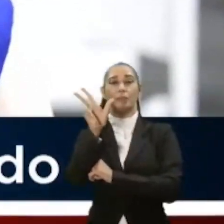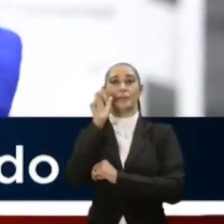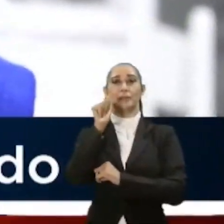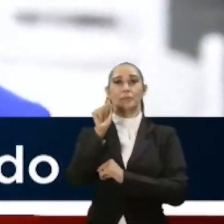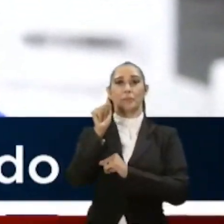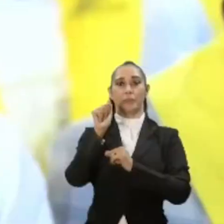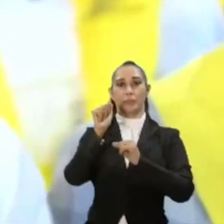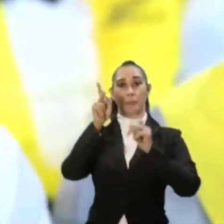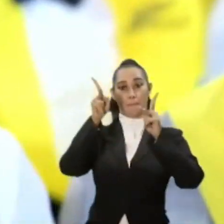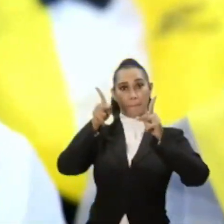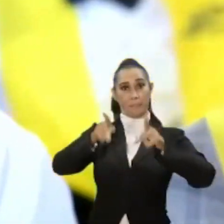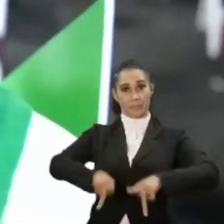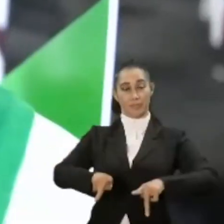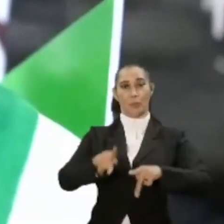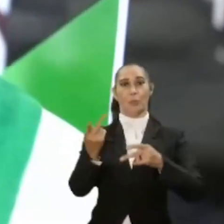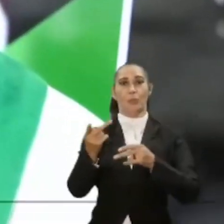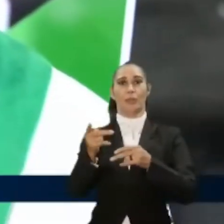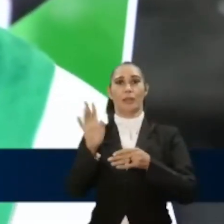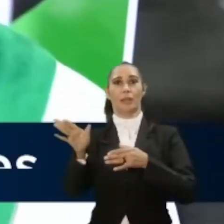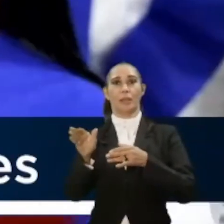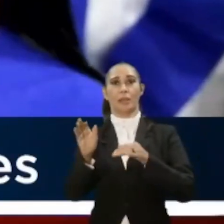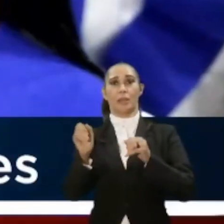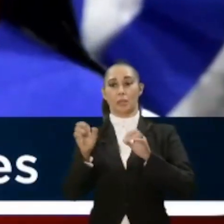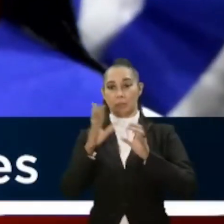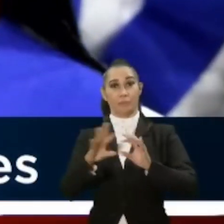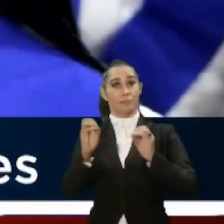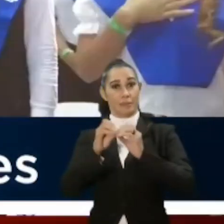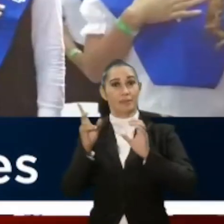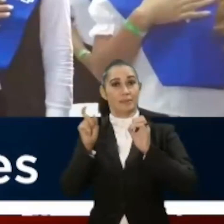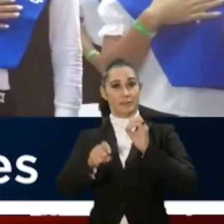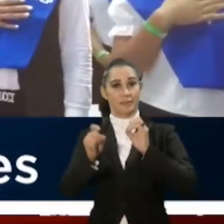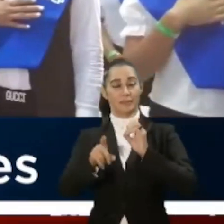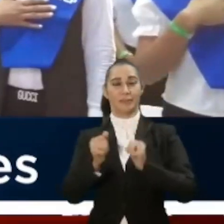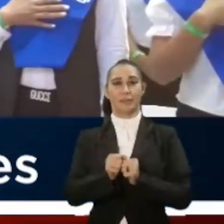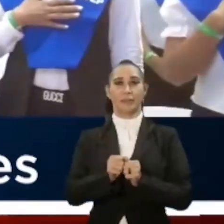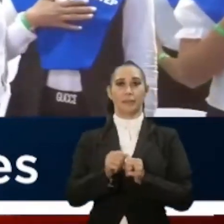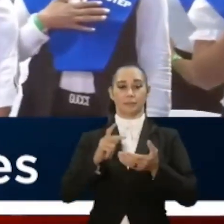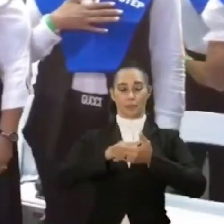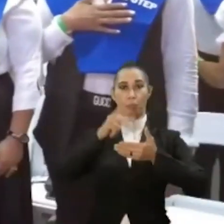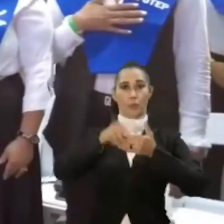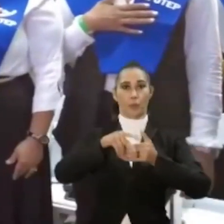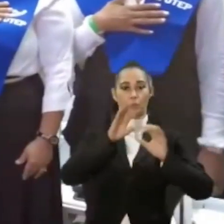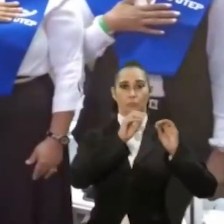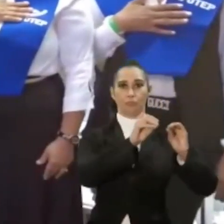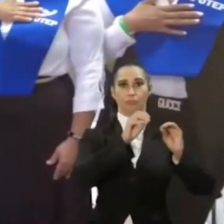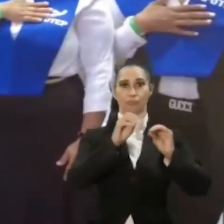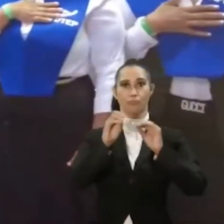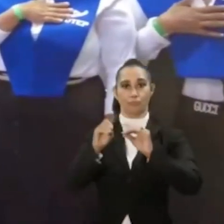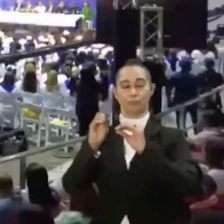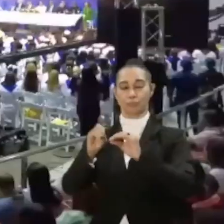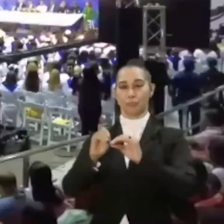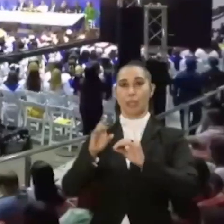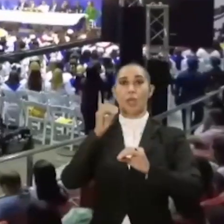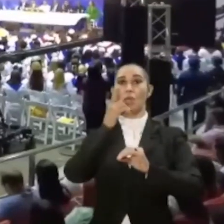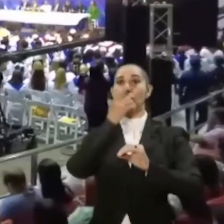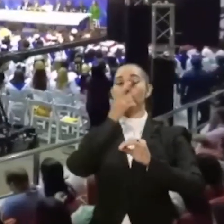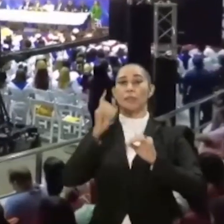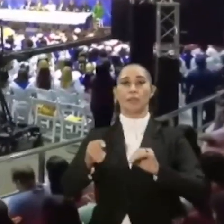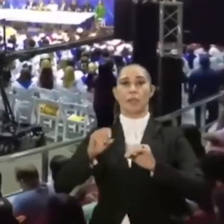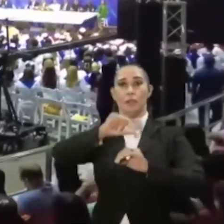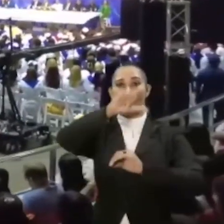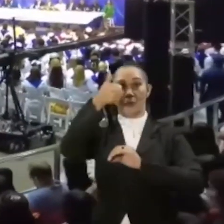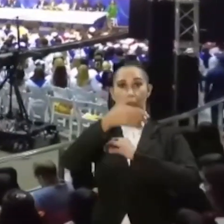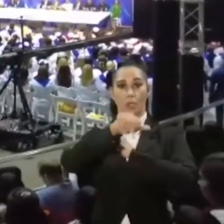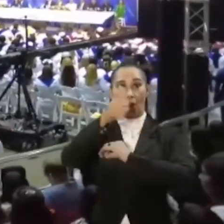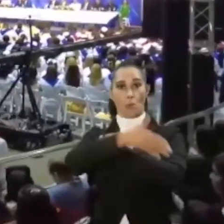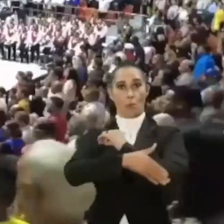153.142 participantes en condiciones de vulnerabilidad. Respecto al programa de capacitación dirigida a dominicanos residentes en el exterior, que es